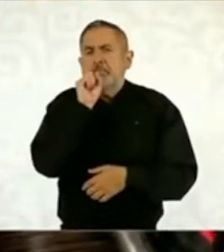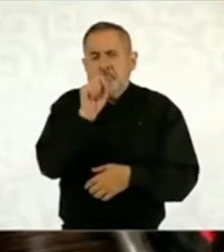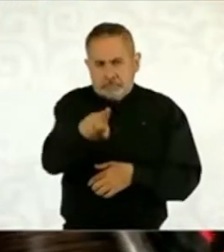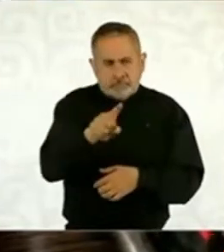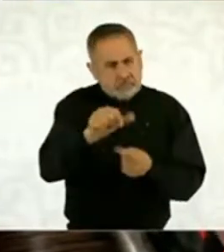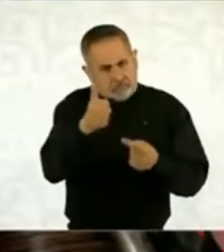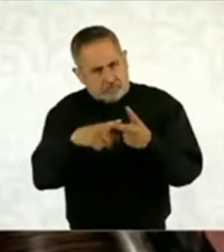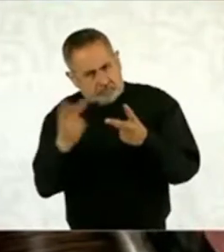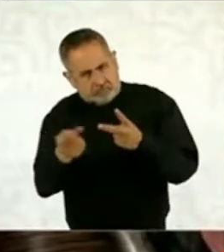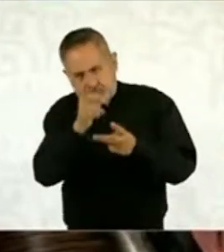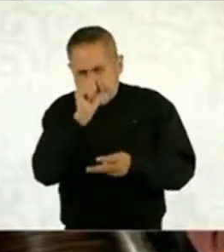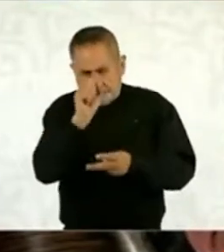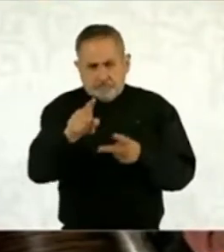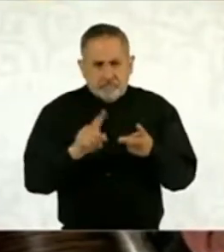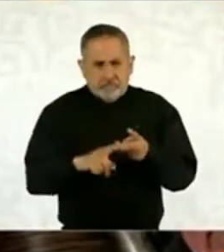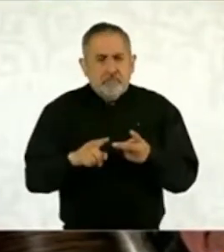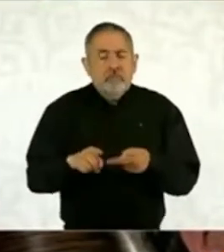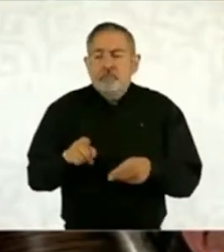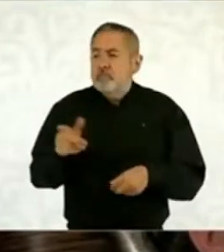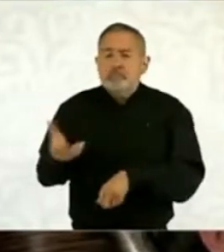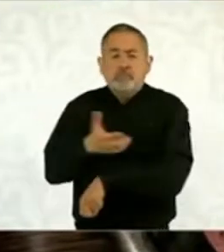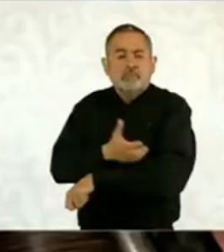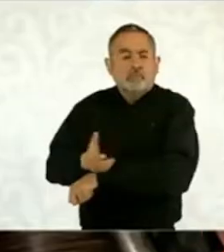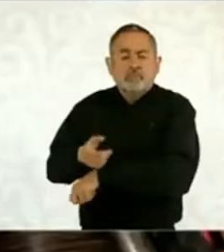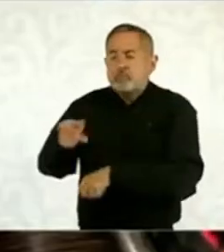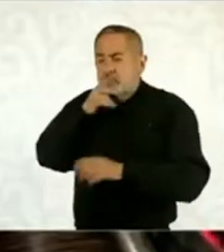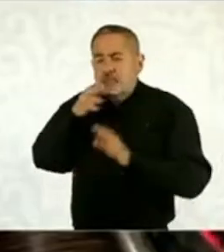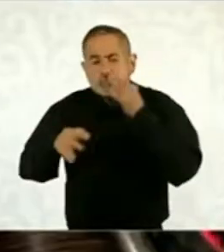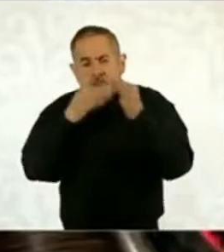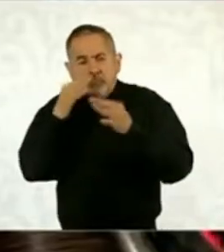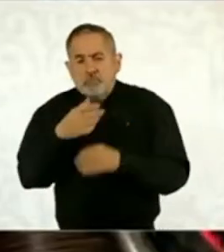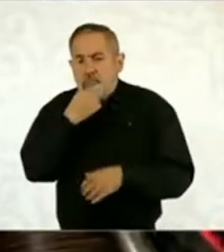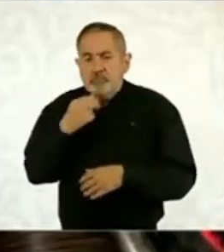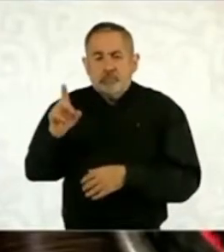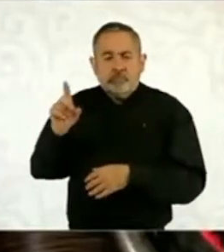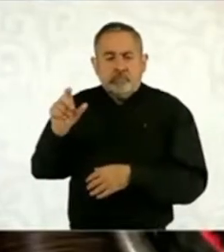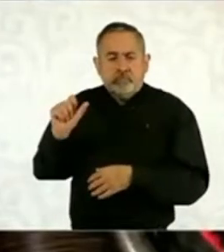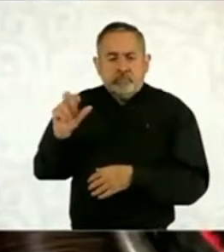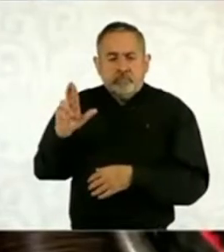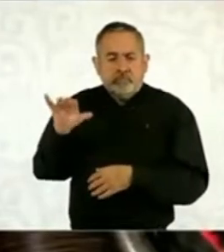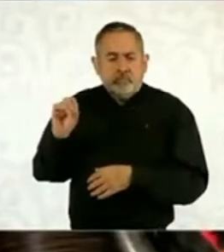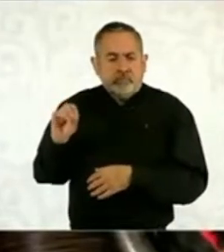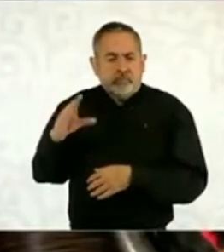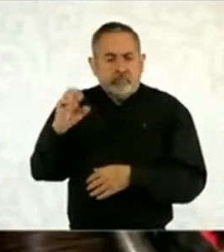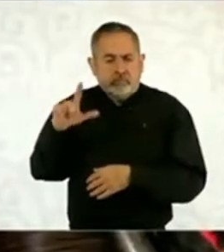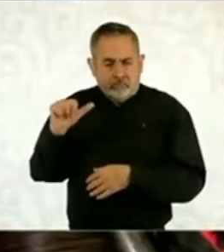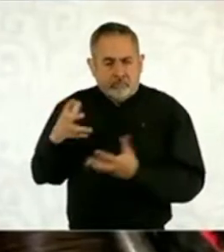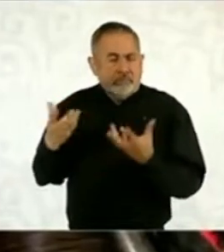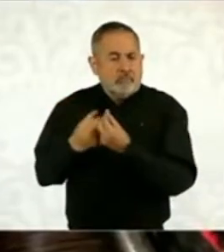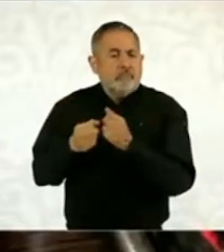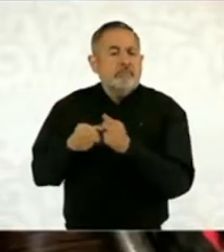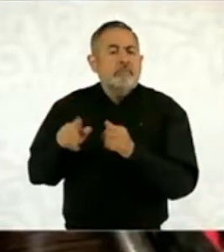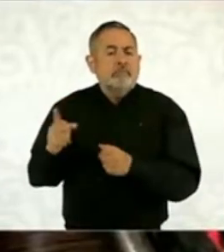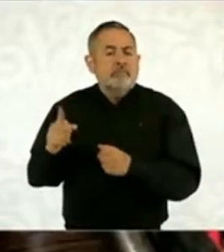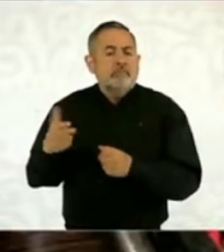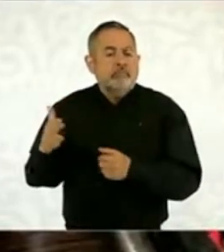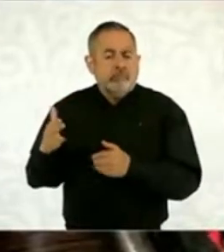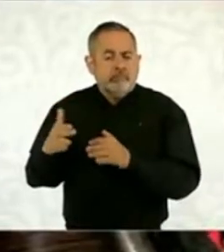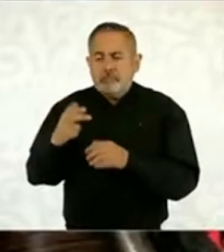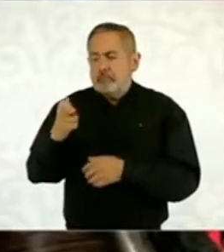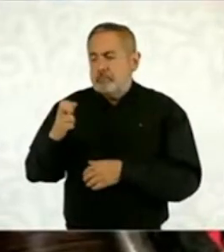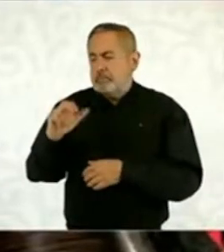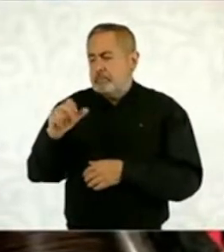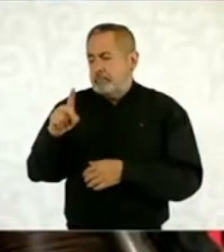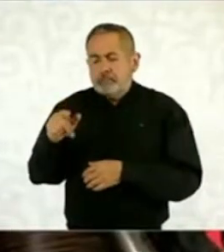energético, Presidenta, el compañero periodista Darío Celis del Heraldo de México publica apenas